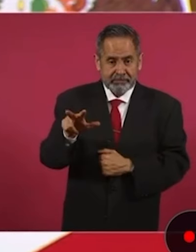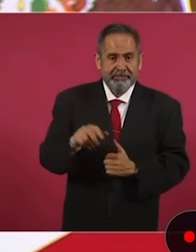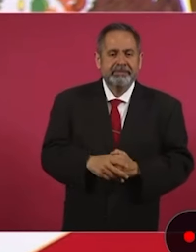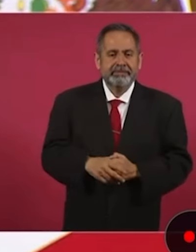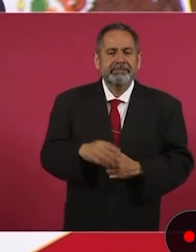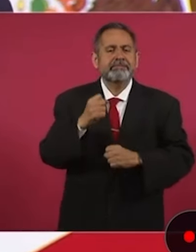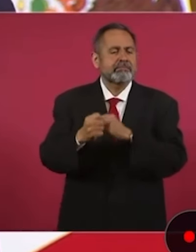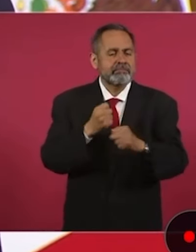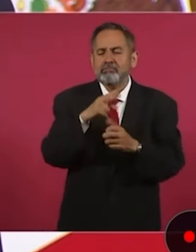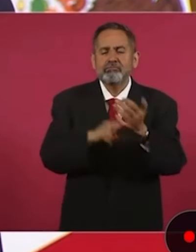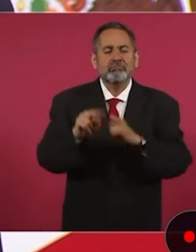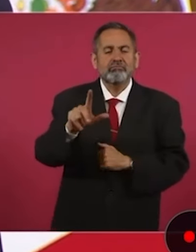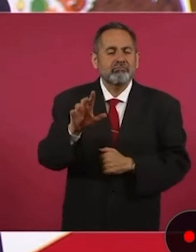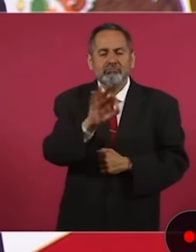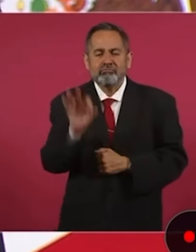el promedio.